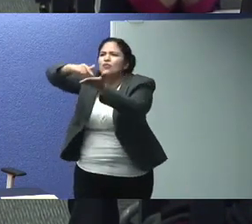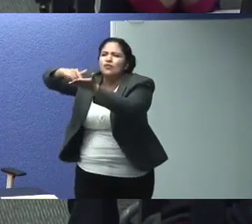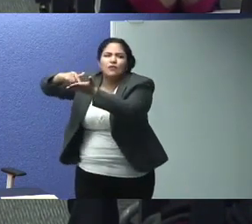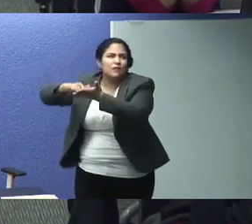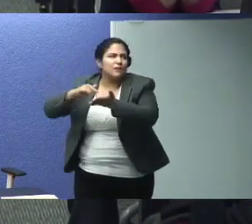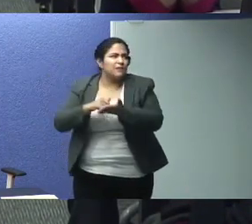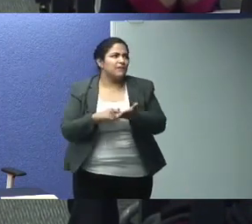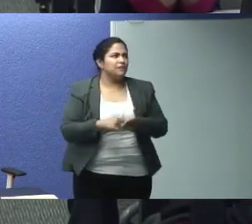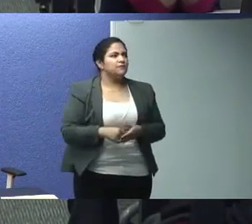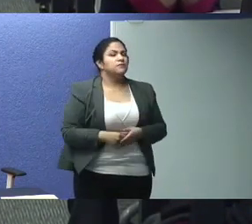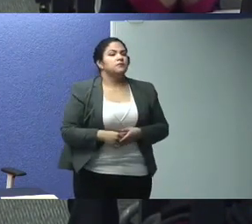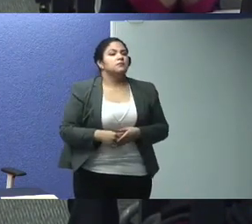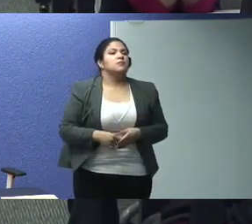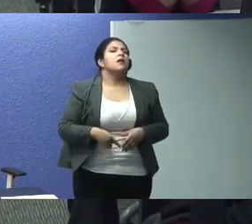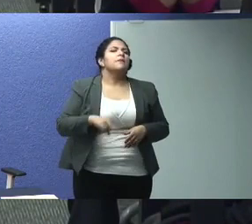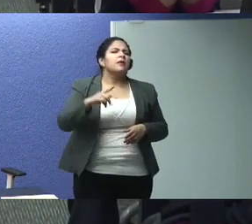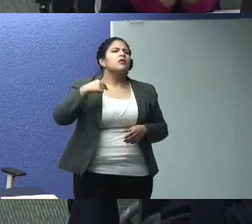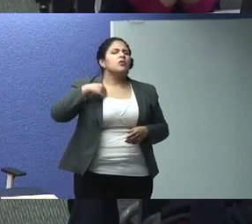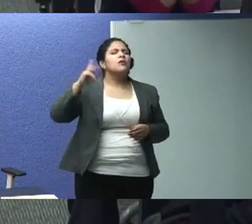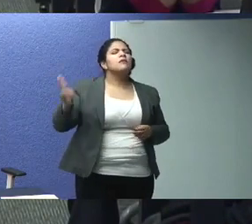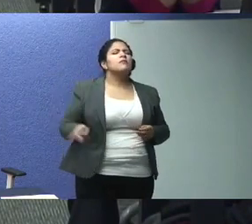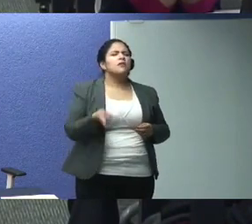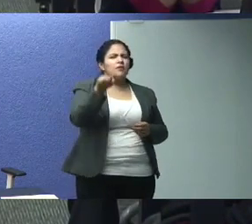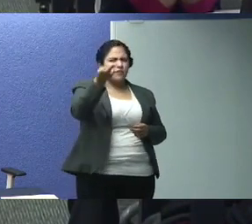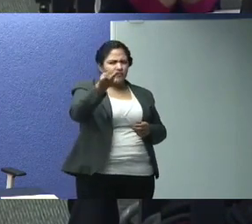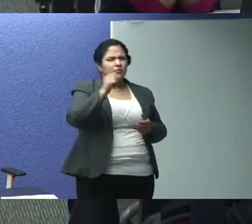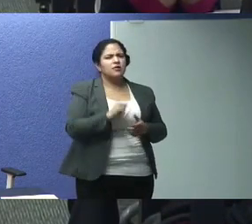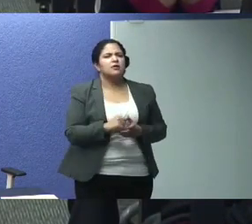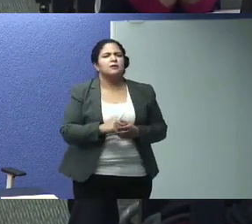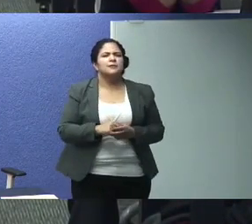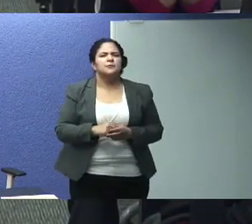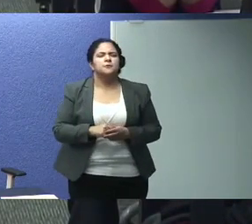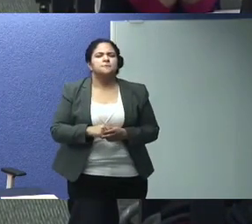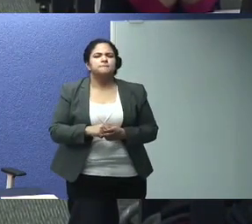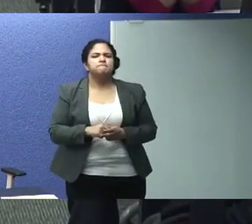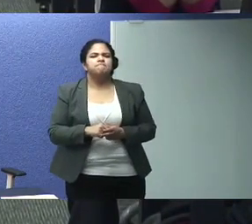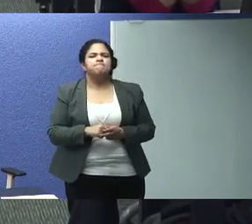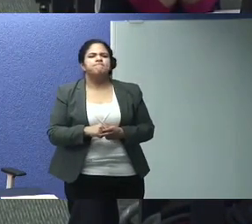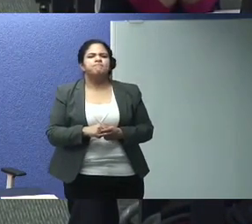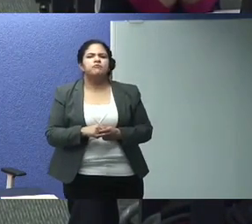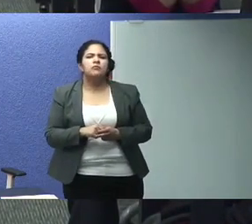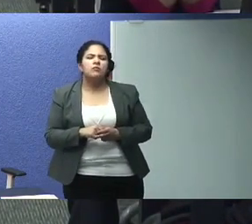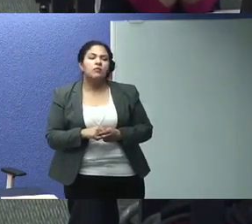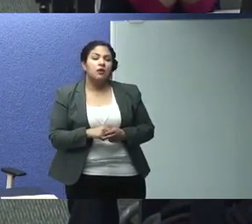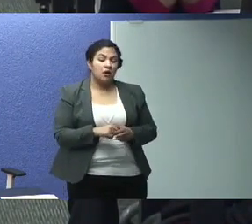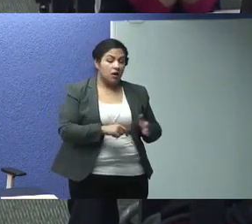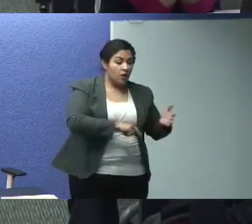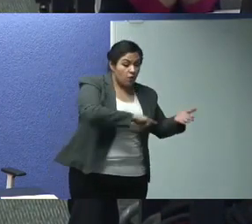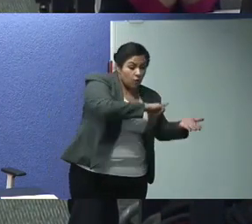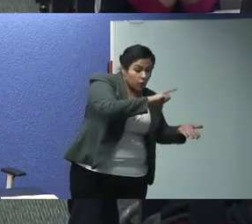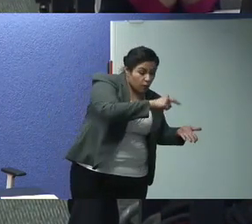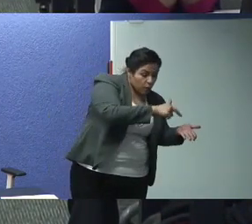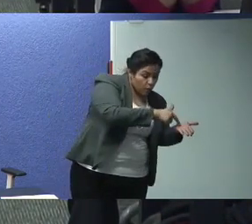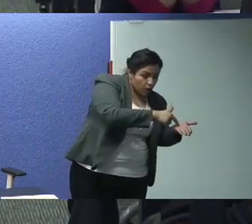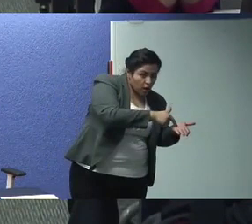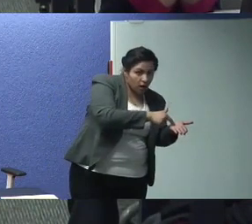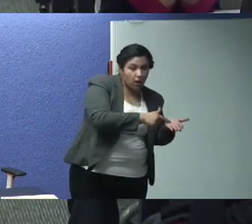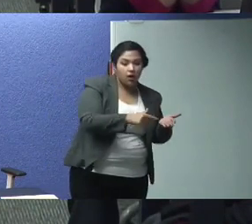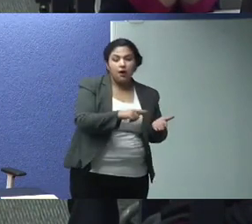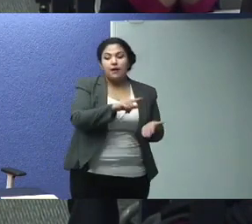las políticas o la legislación se puede entrelazar, porque pareciera que